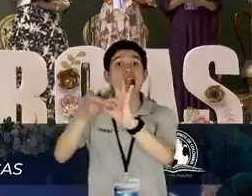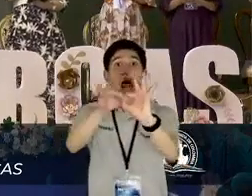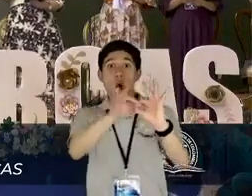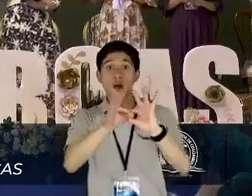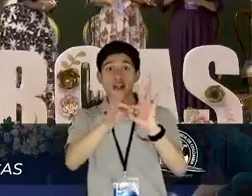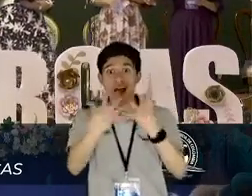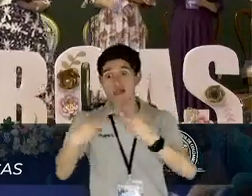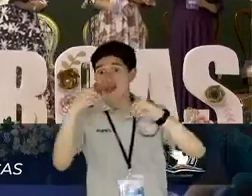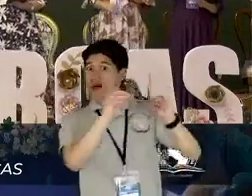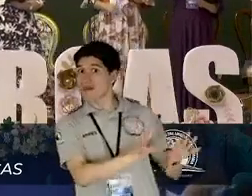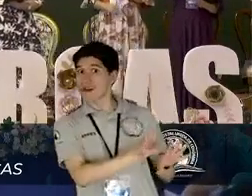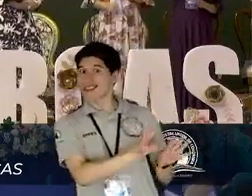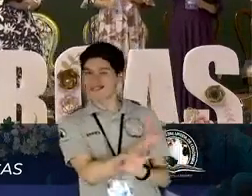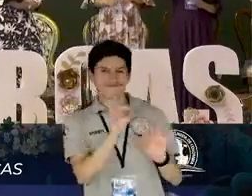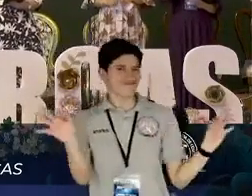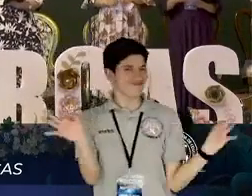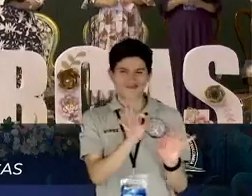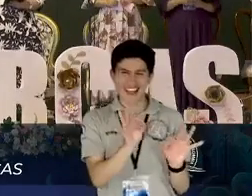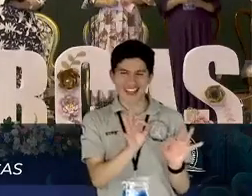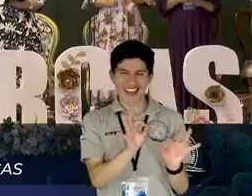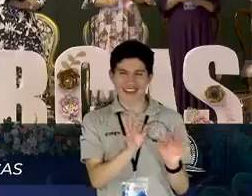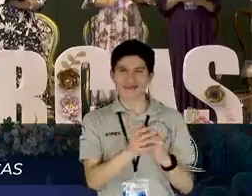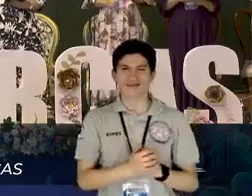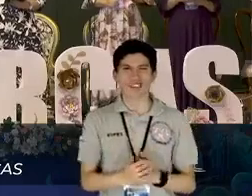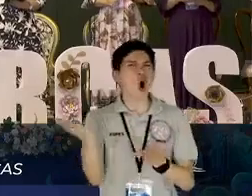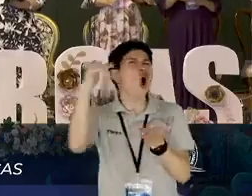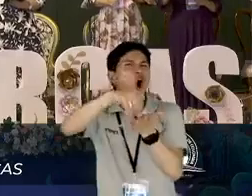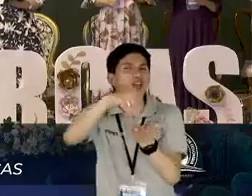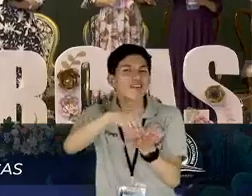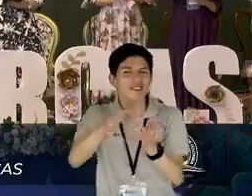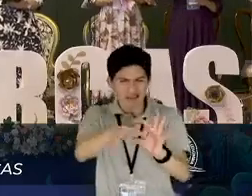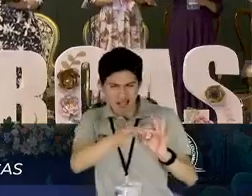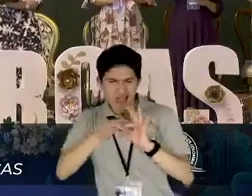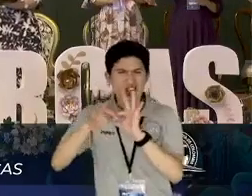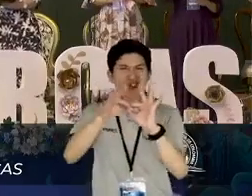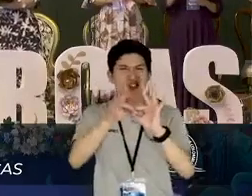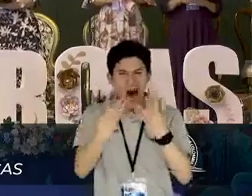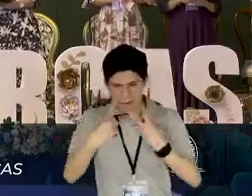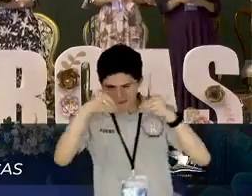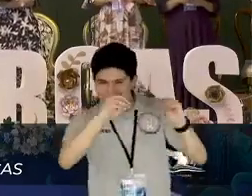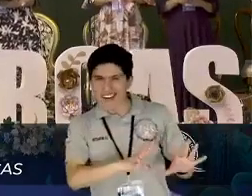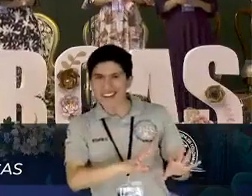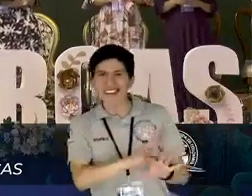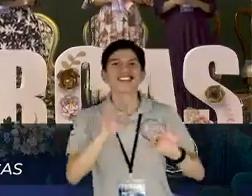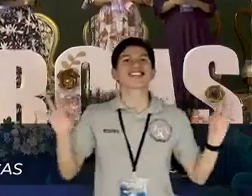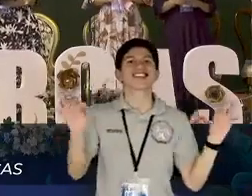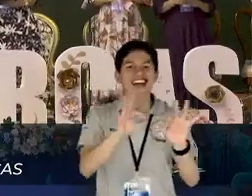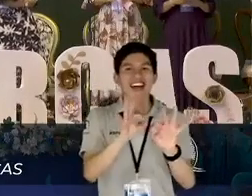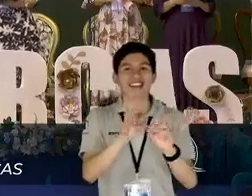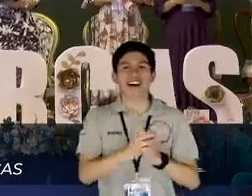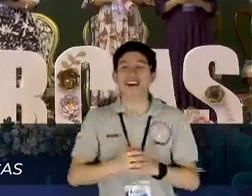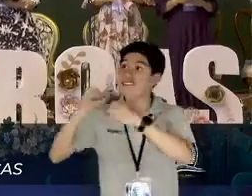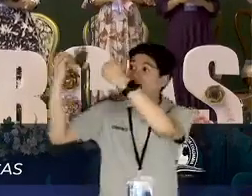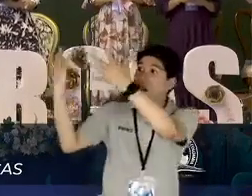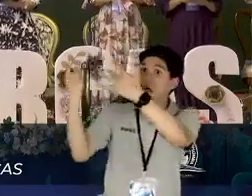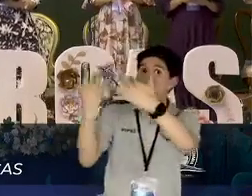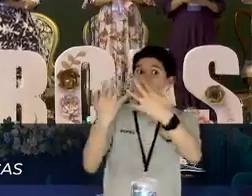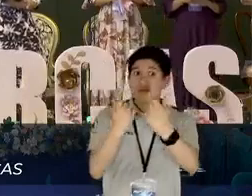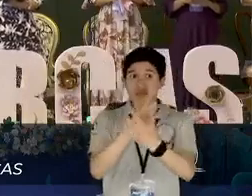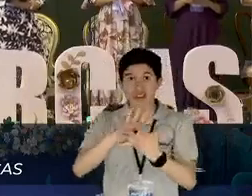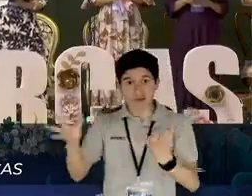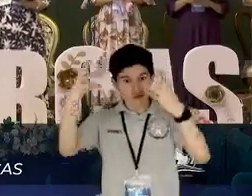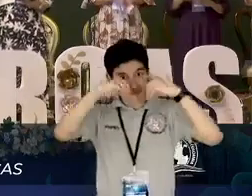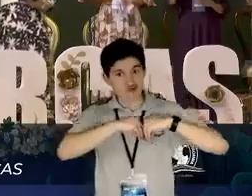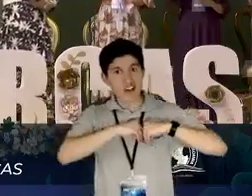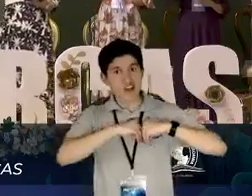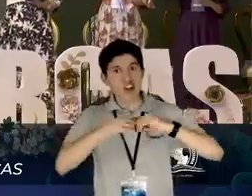pierda qué. Una vez más, para que no pierda qué. Que el Espíritu les dio. ¿Quién dio la